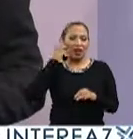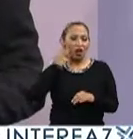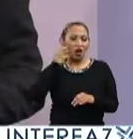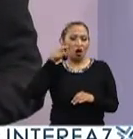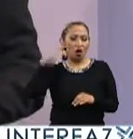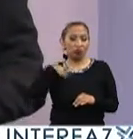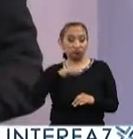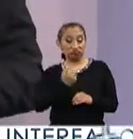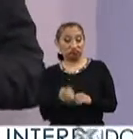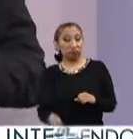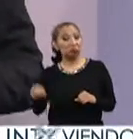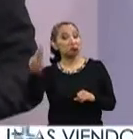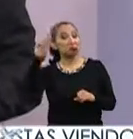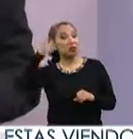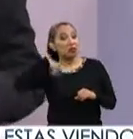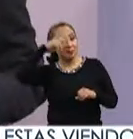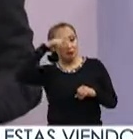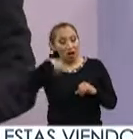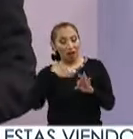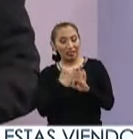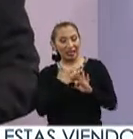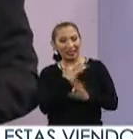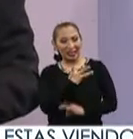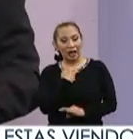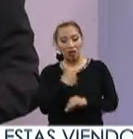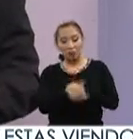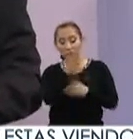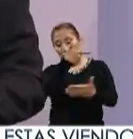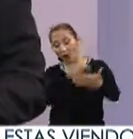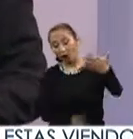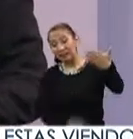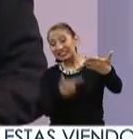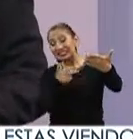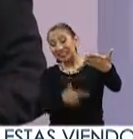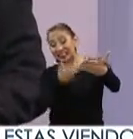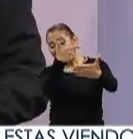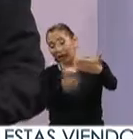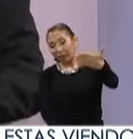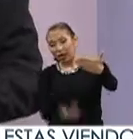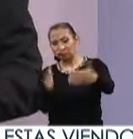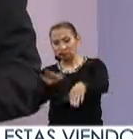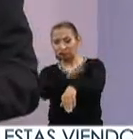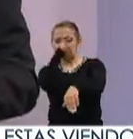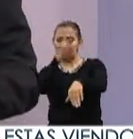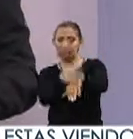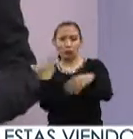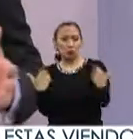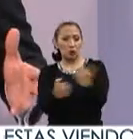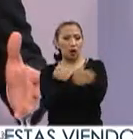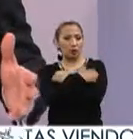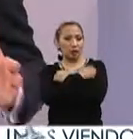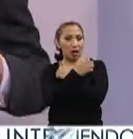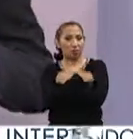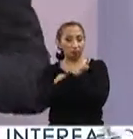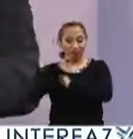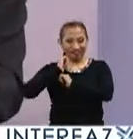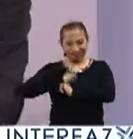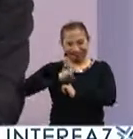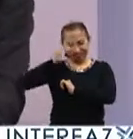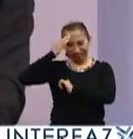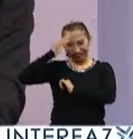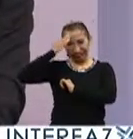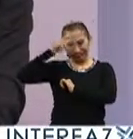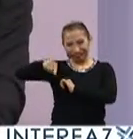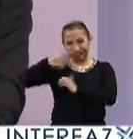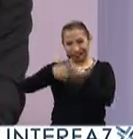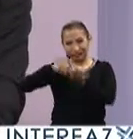más reconocidas en nuestro país. Actualmente ocupa el número 7 en el ranking de excelencia educativa. El rector de